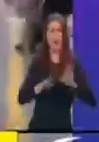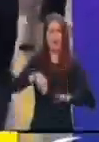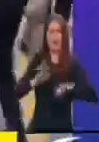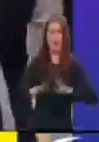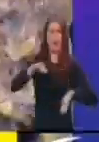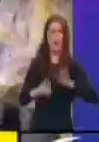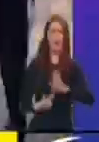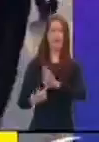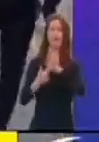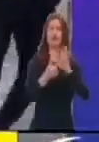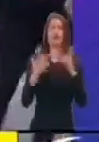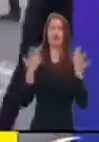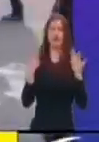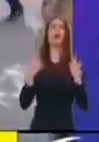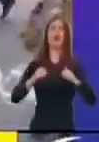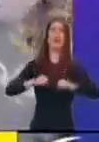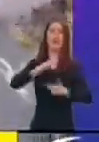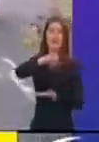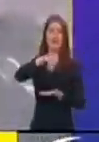centro de la capital.